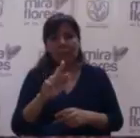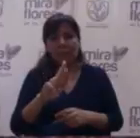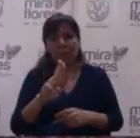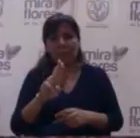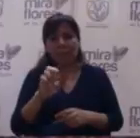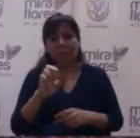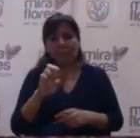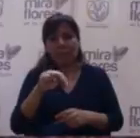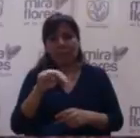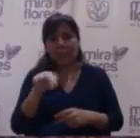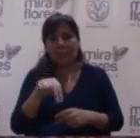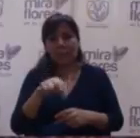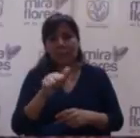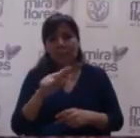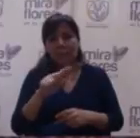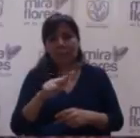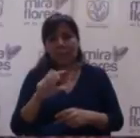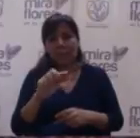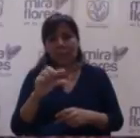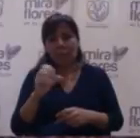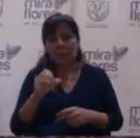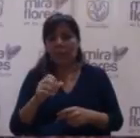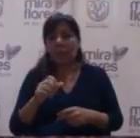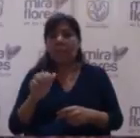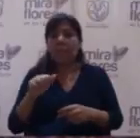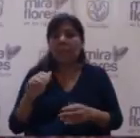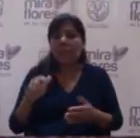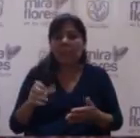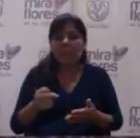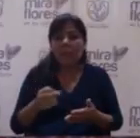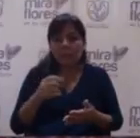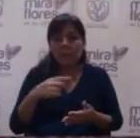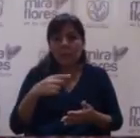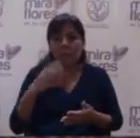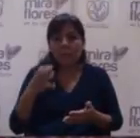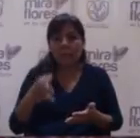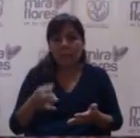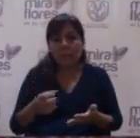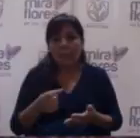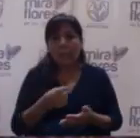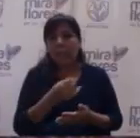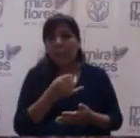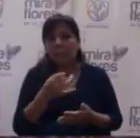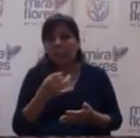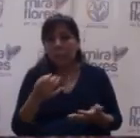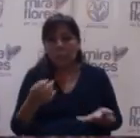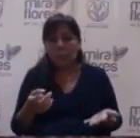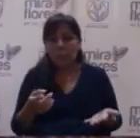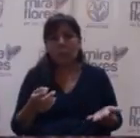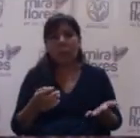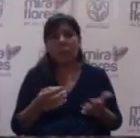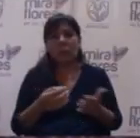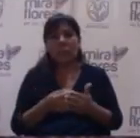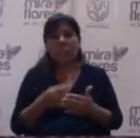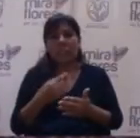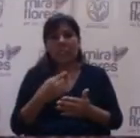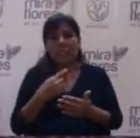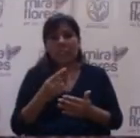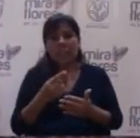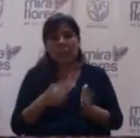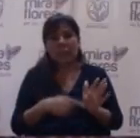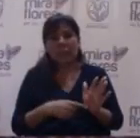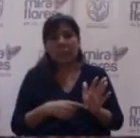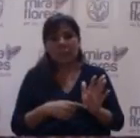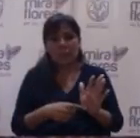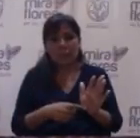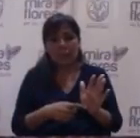cierto que hay algunos acentos hechos especialmente para querer dar